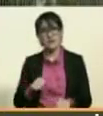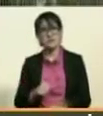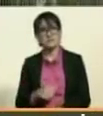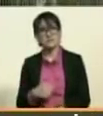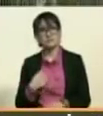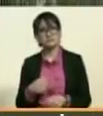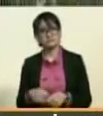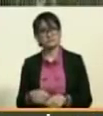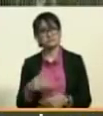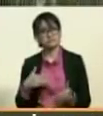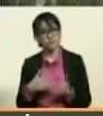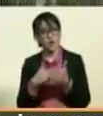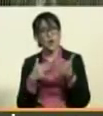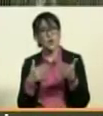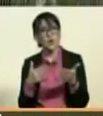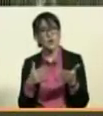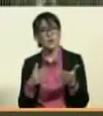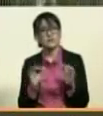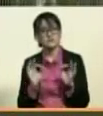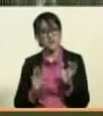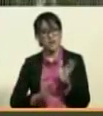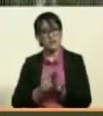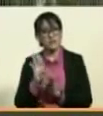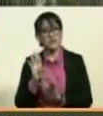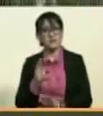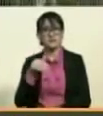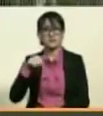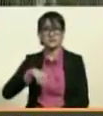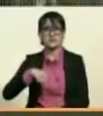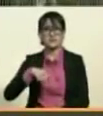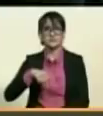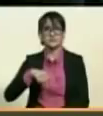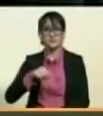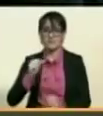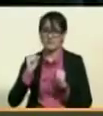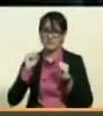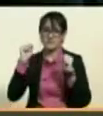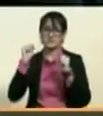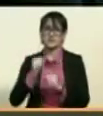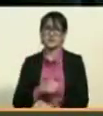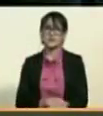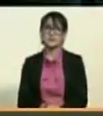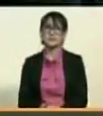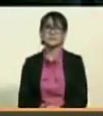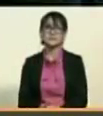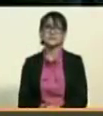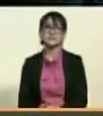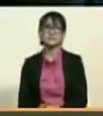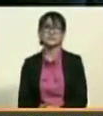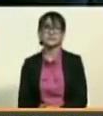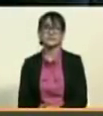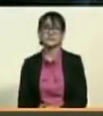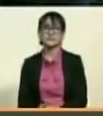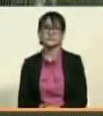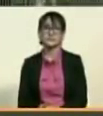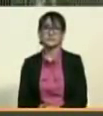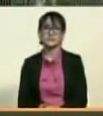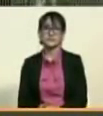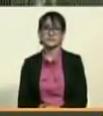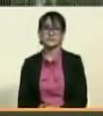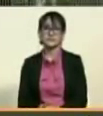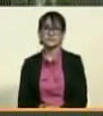vencer. Y Venezuela saldrá adelante, de pie. Venceremos las amenazas del imperialismo. Se quedarán con su buche